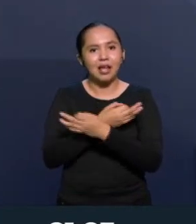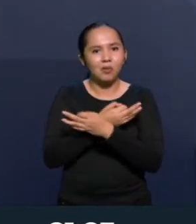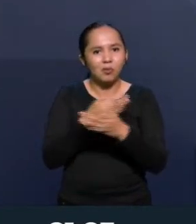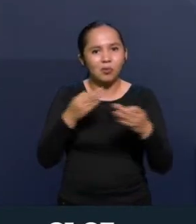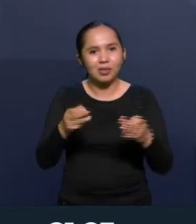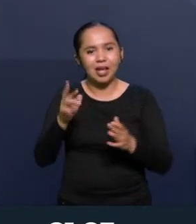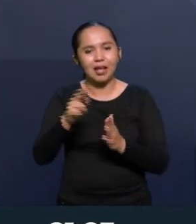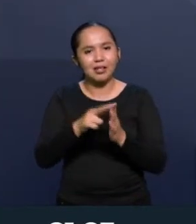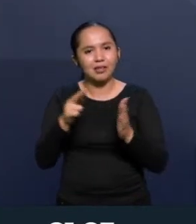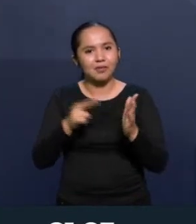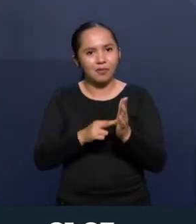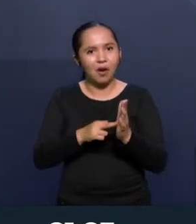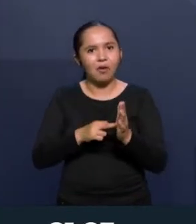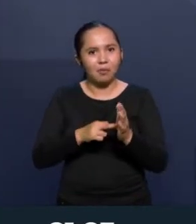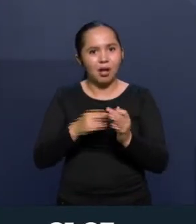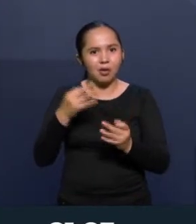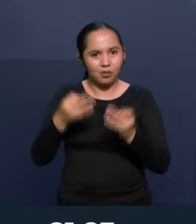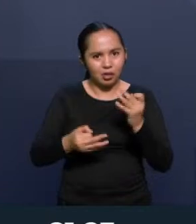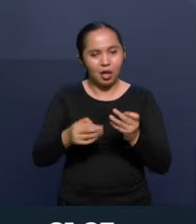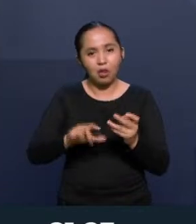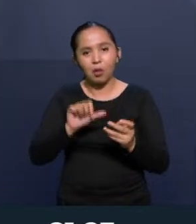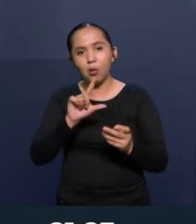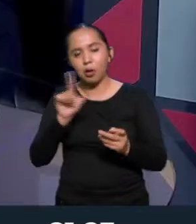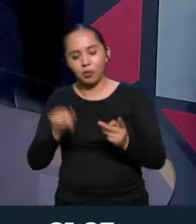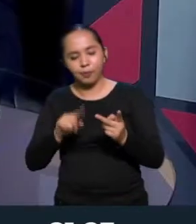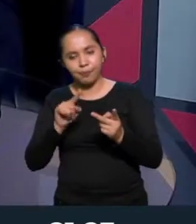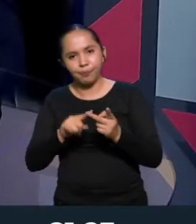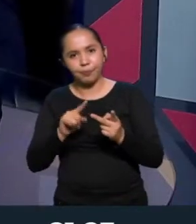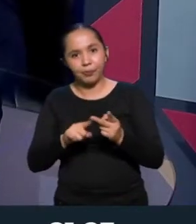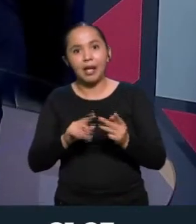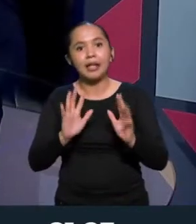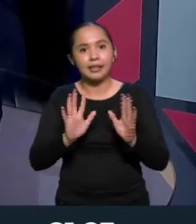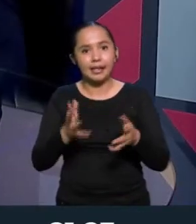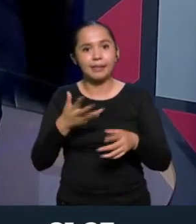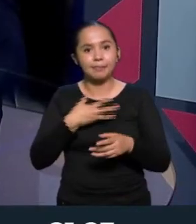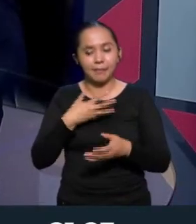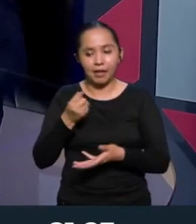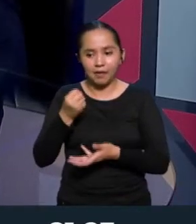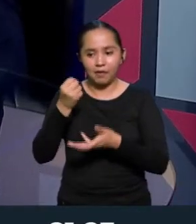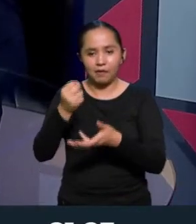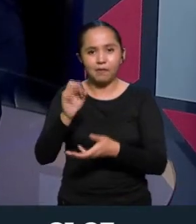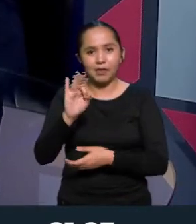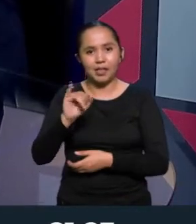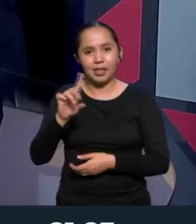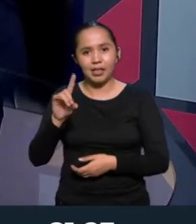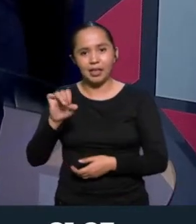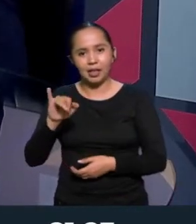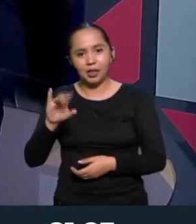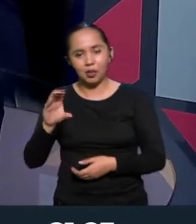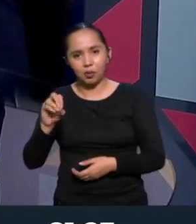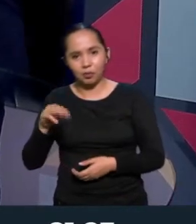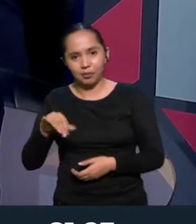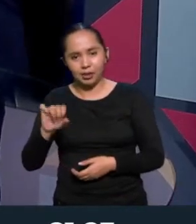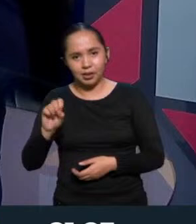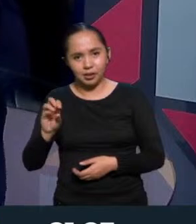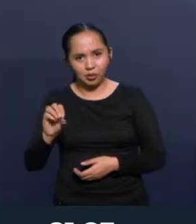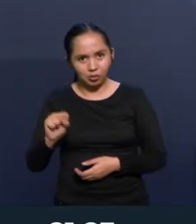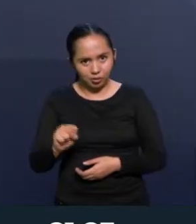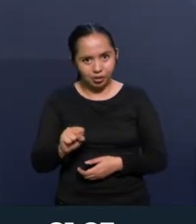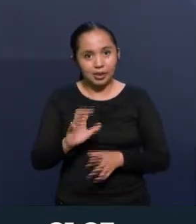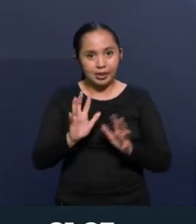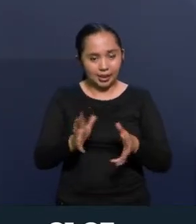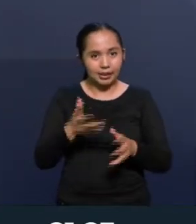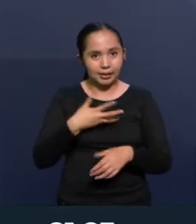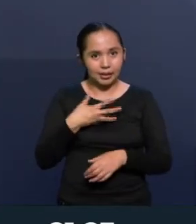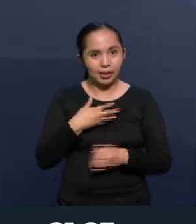la reforma, eso por un lado, y por otro, si ya están estos recursos en los fideicomisos, o sea, esos recursos están contemplados también